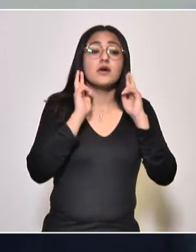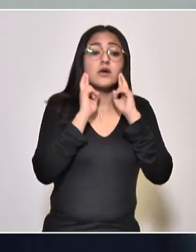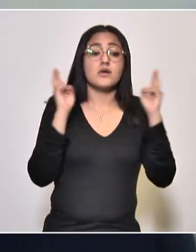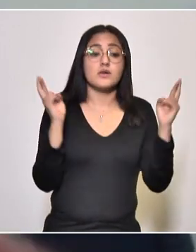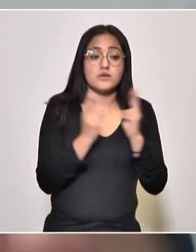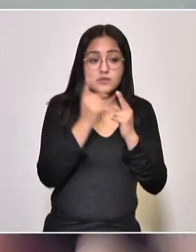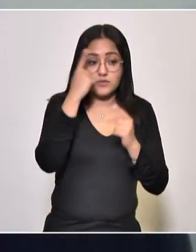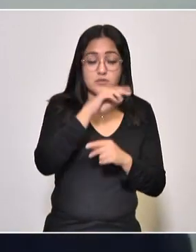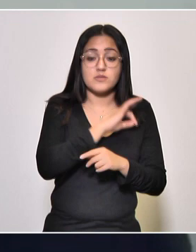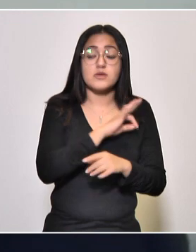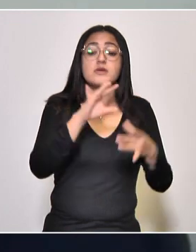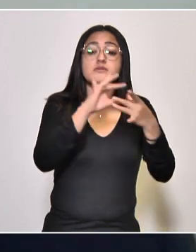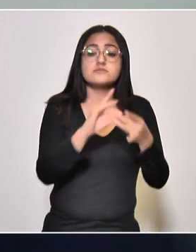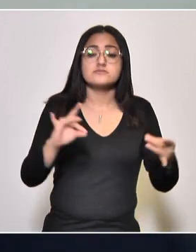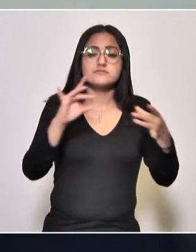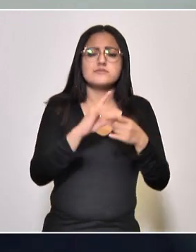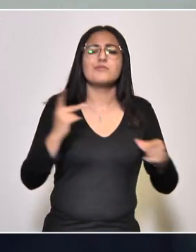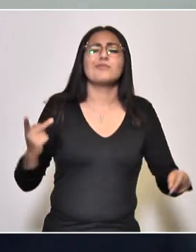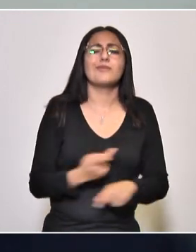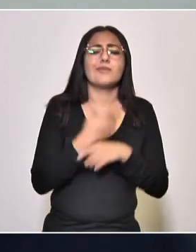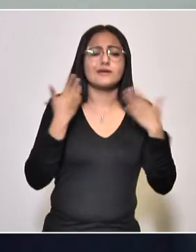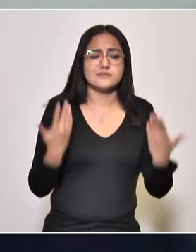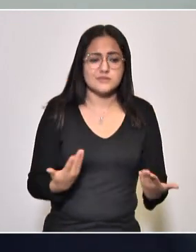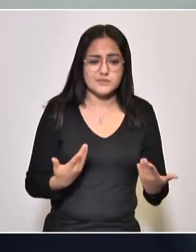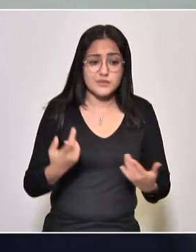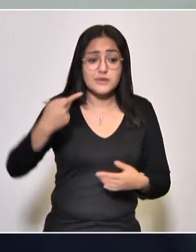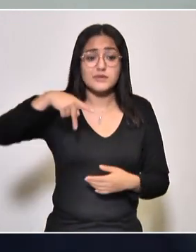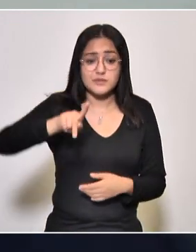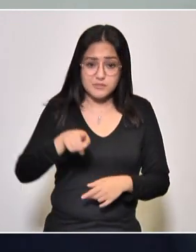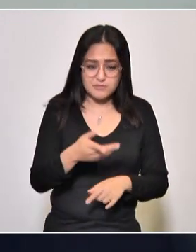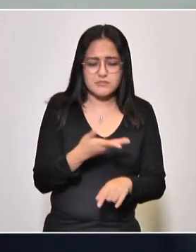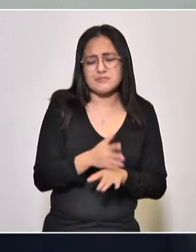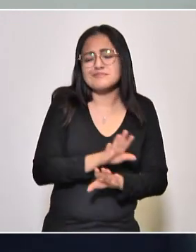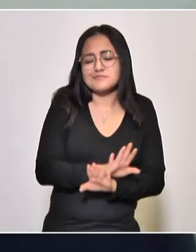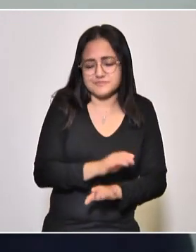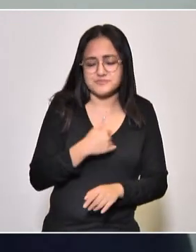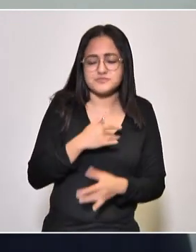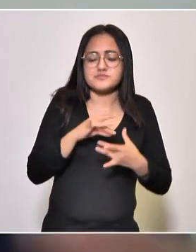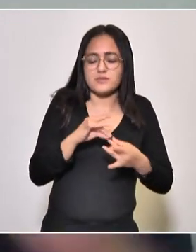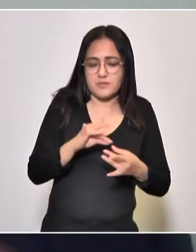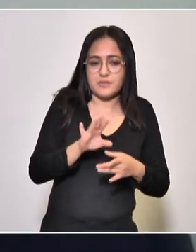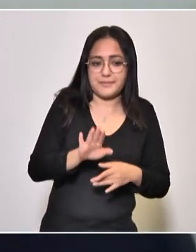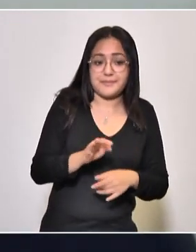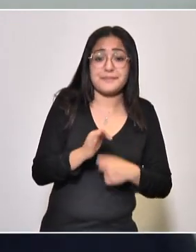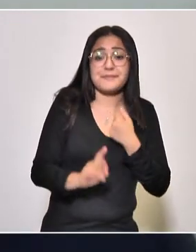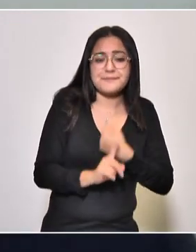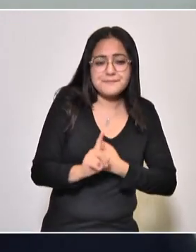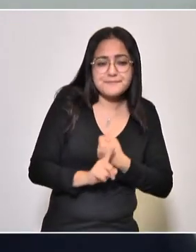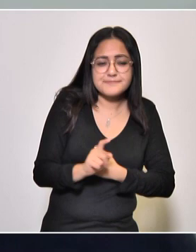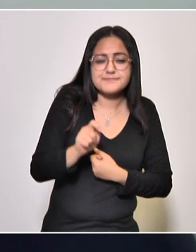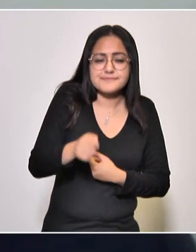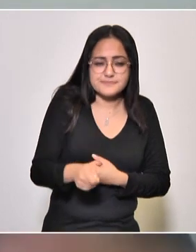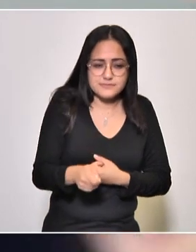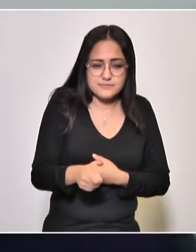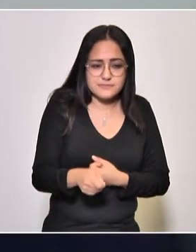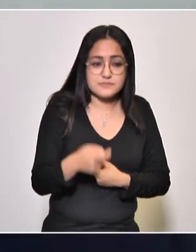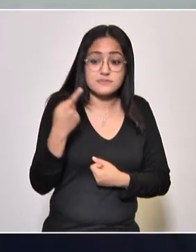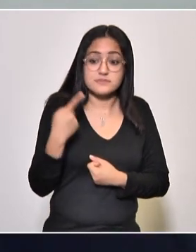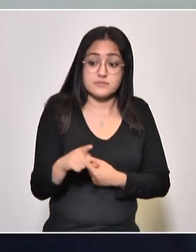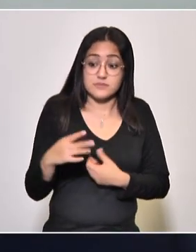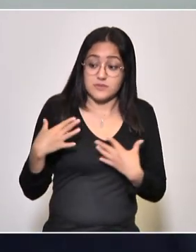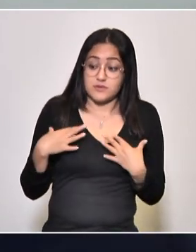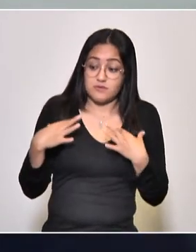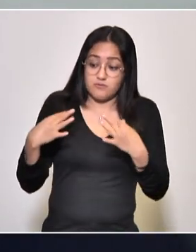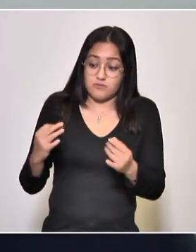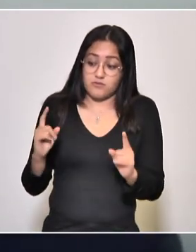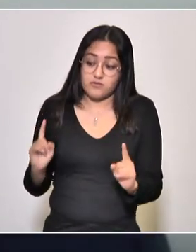para poder explicar la situación. Pero la situación es muy sencilla. Este conflicto se da entre la